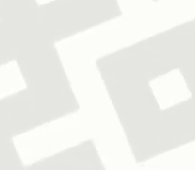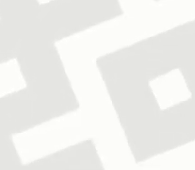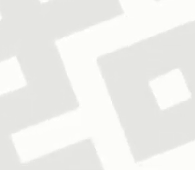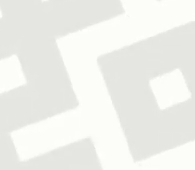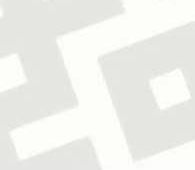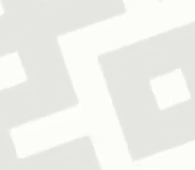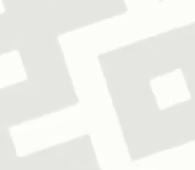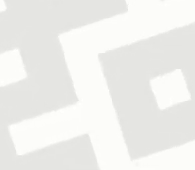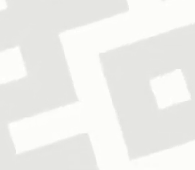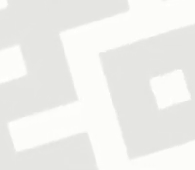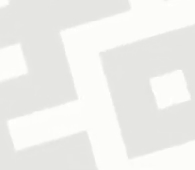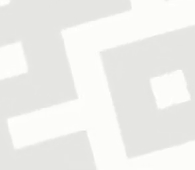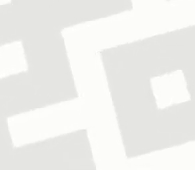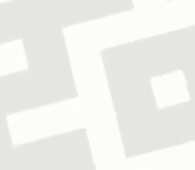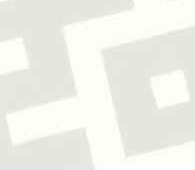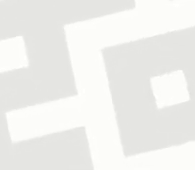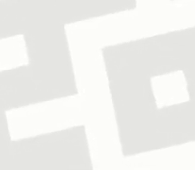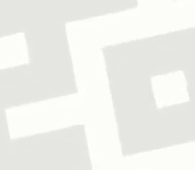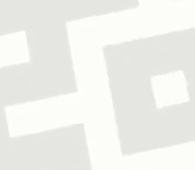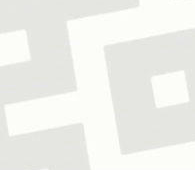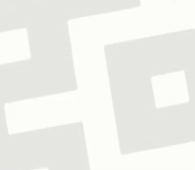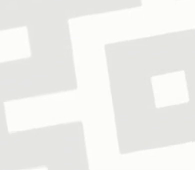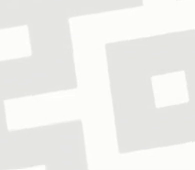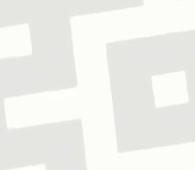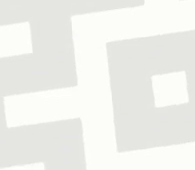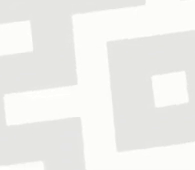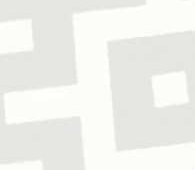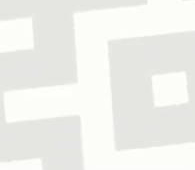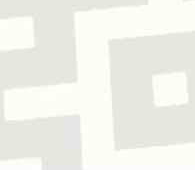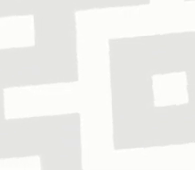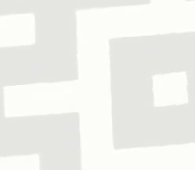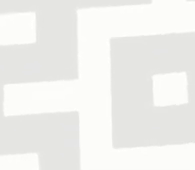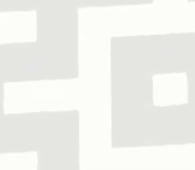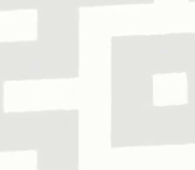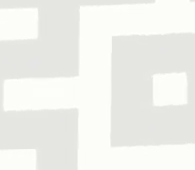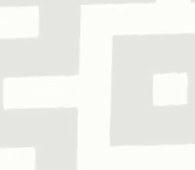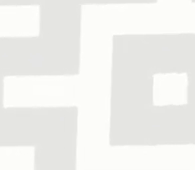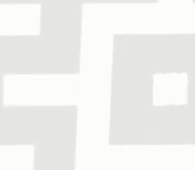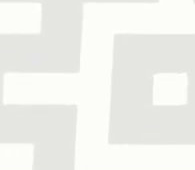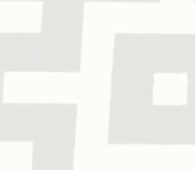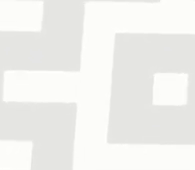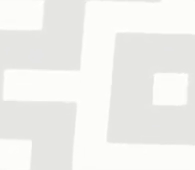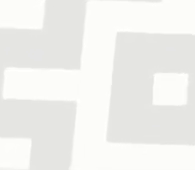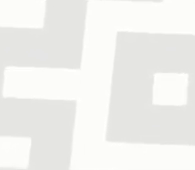estrategia estatal contra el coronavirus actualización en veracruz